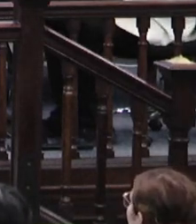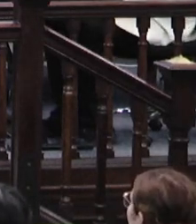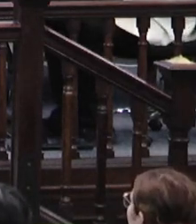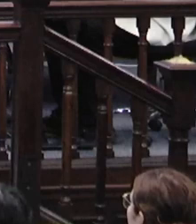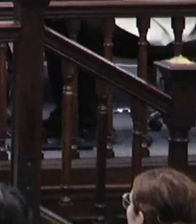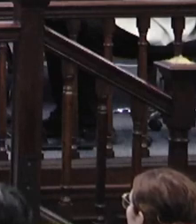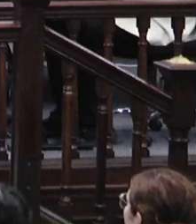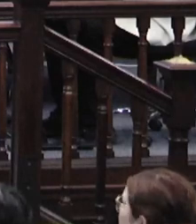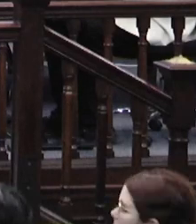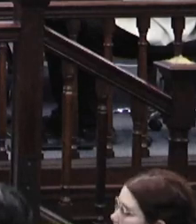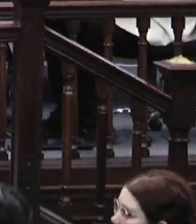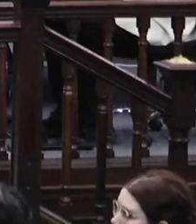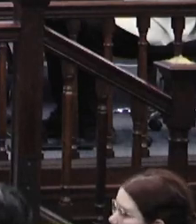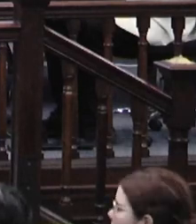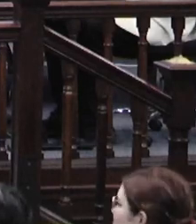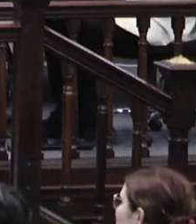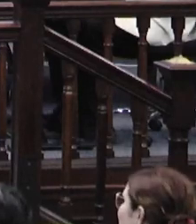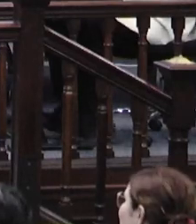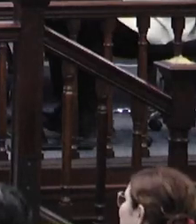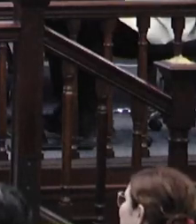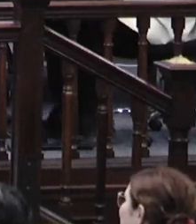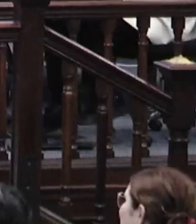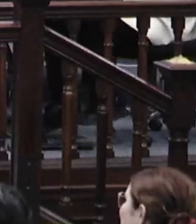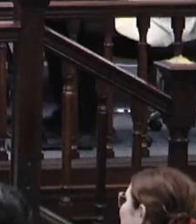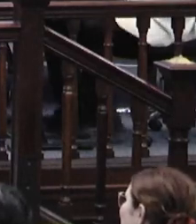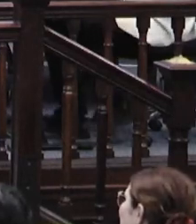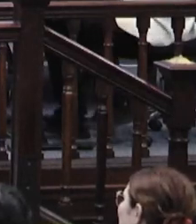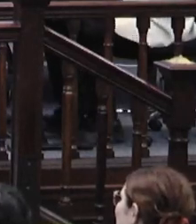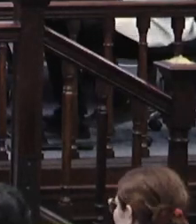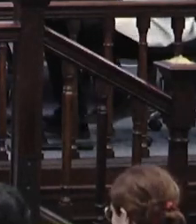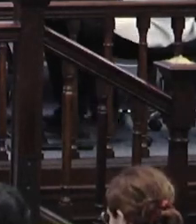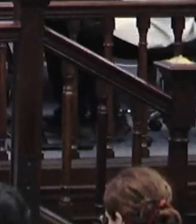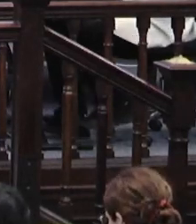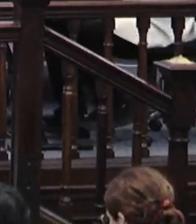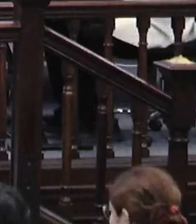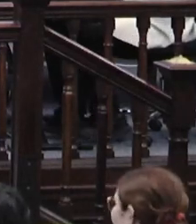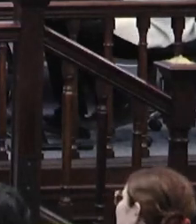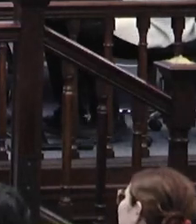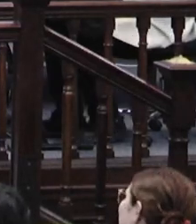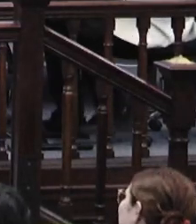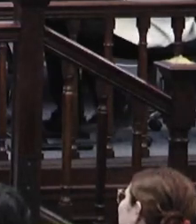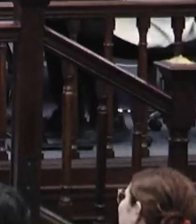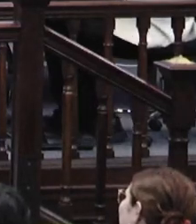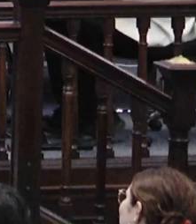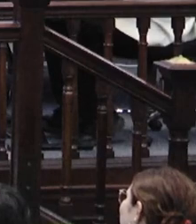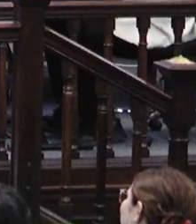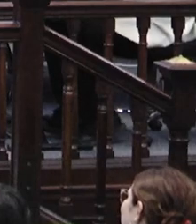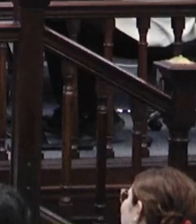Y lo aguanto.